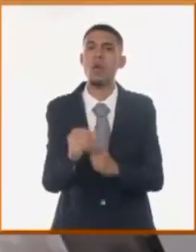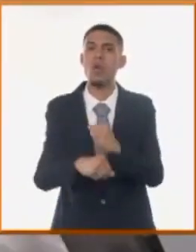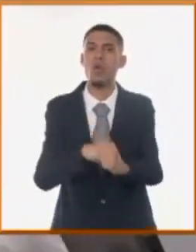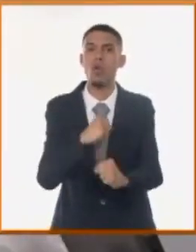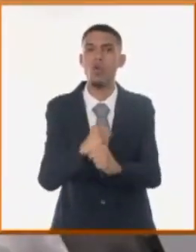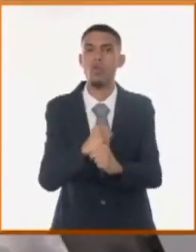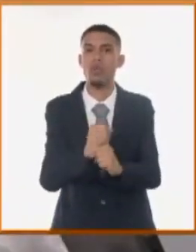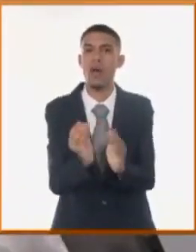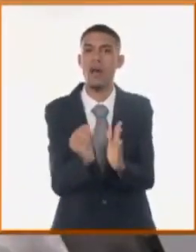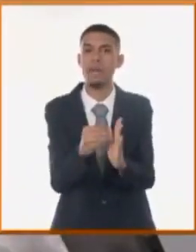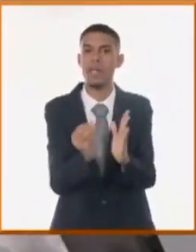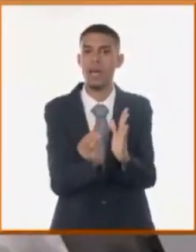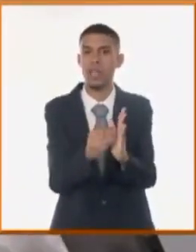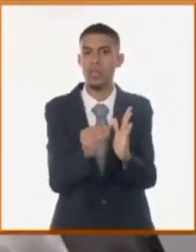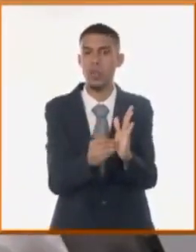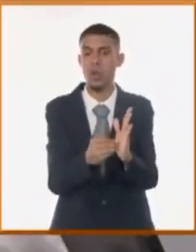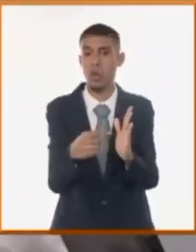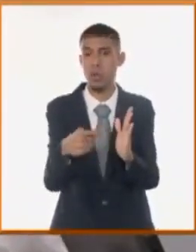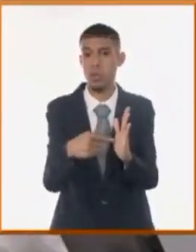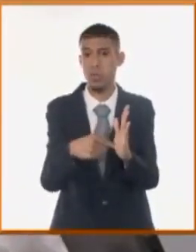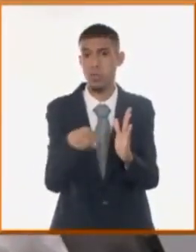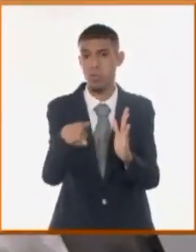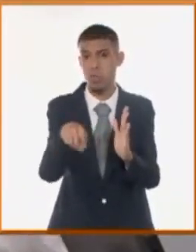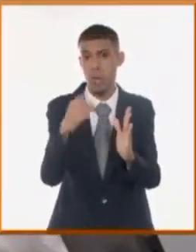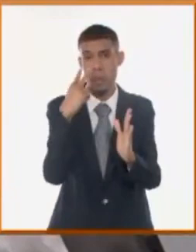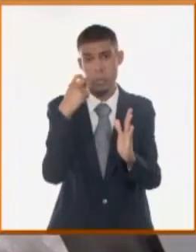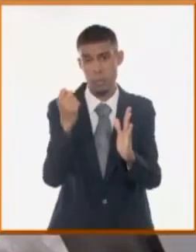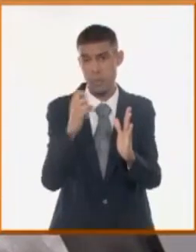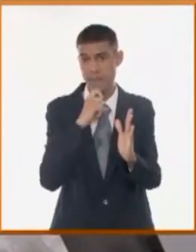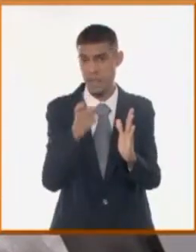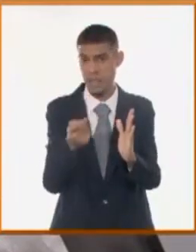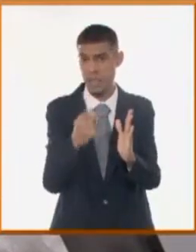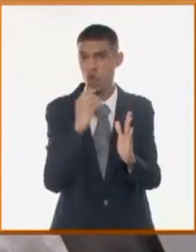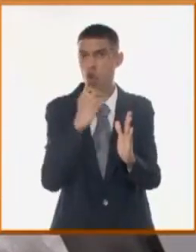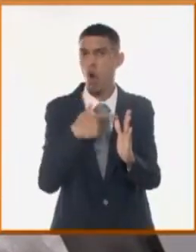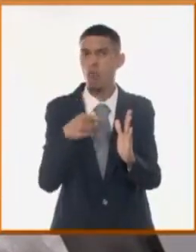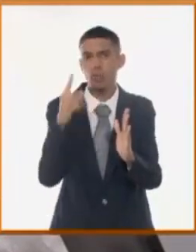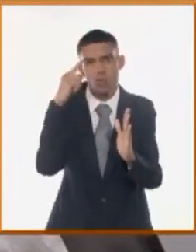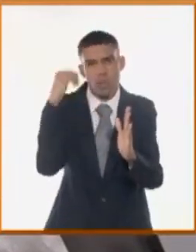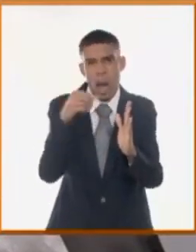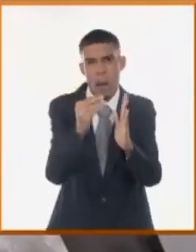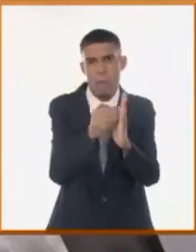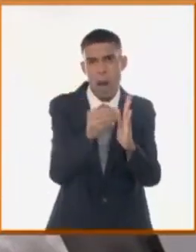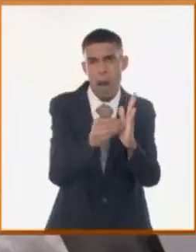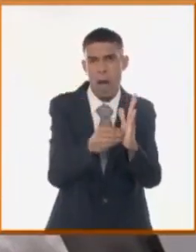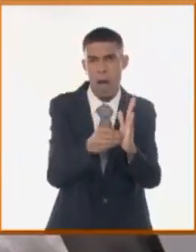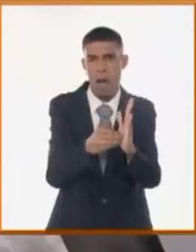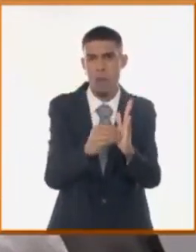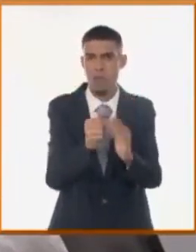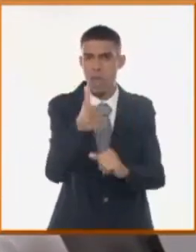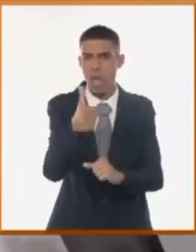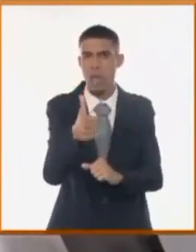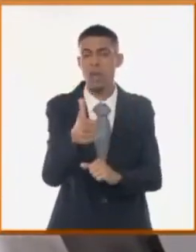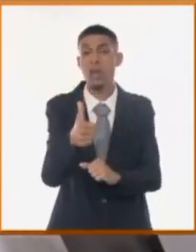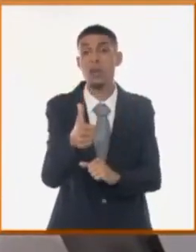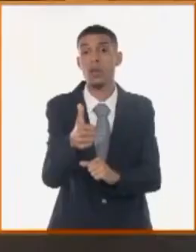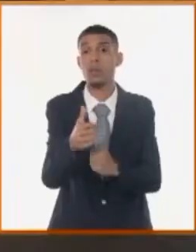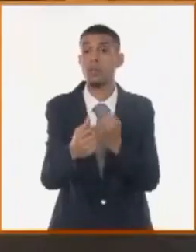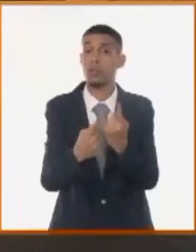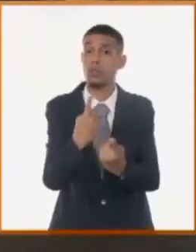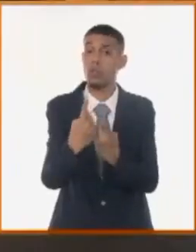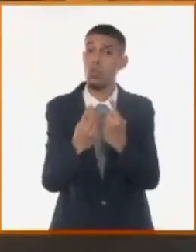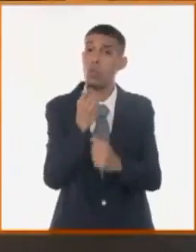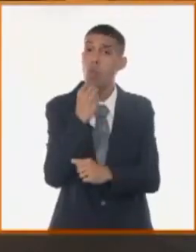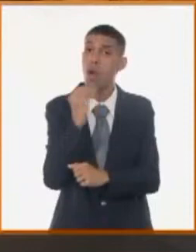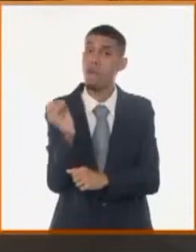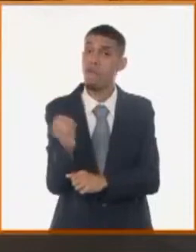privado. Sin embargo, DSoft ha creado las condiciones en materia de la seguridad, de que todas las aplicaciones que tributan a gestión